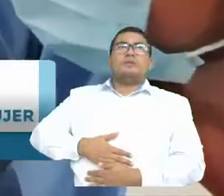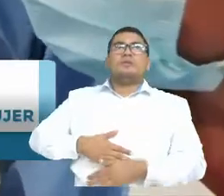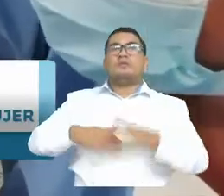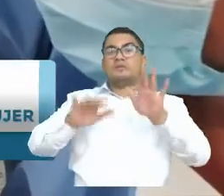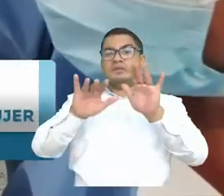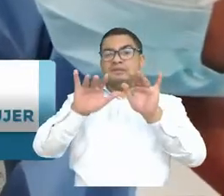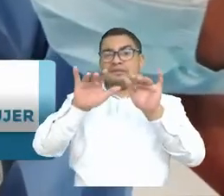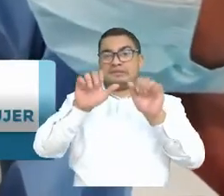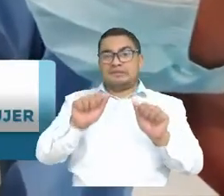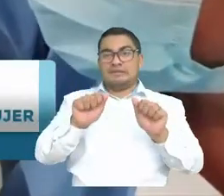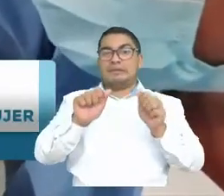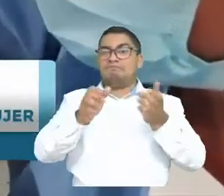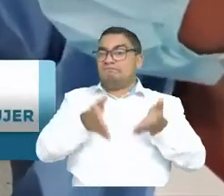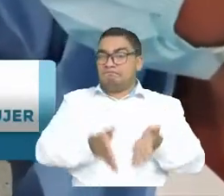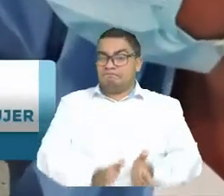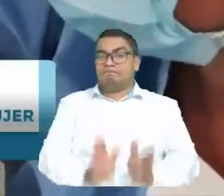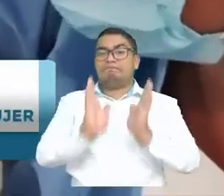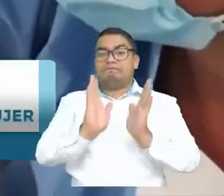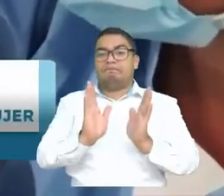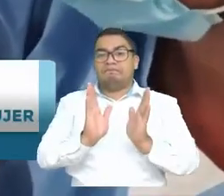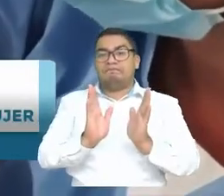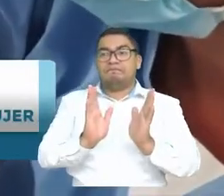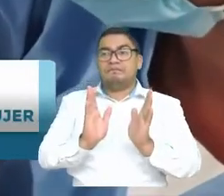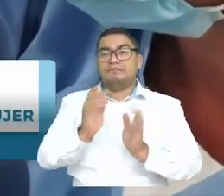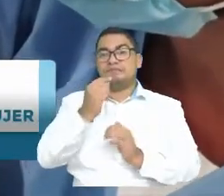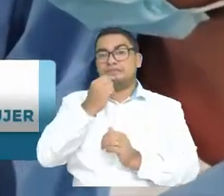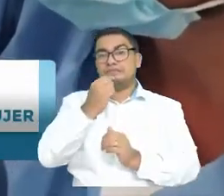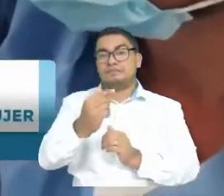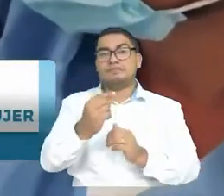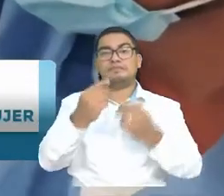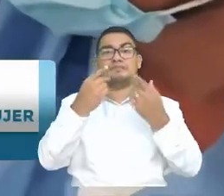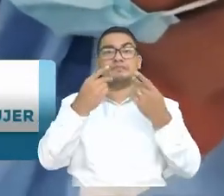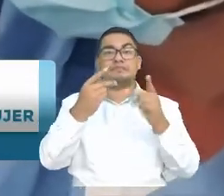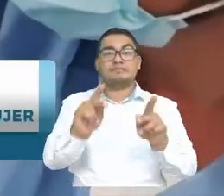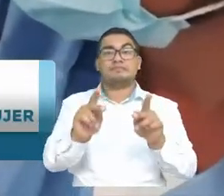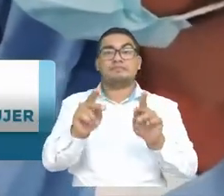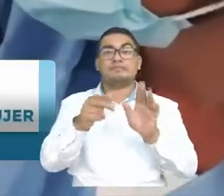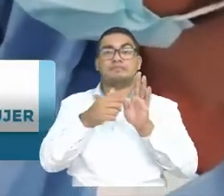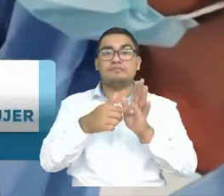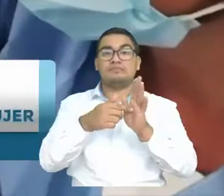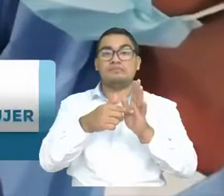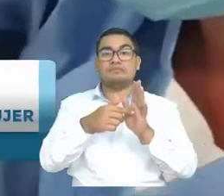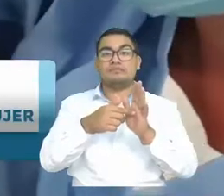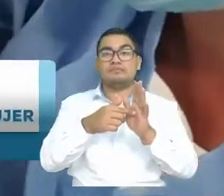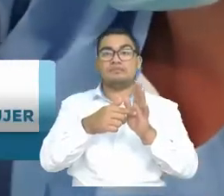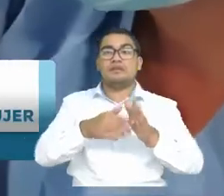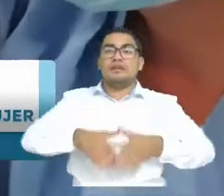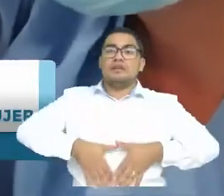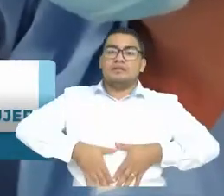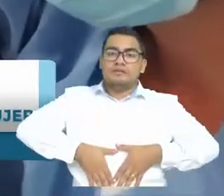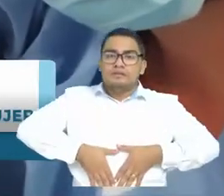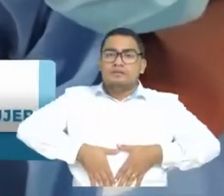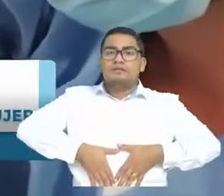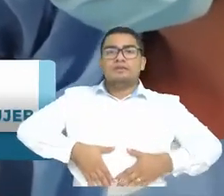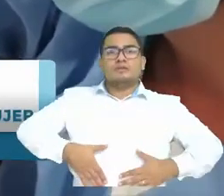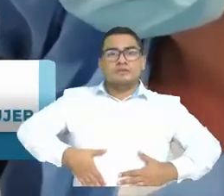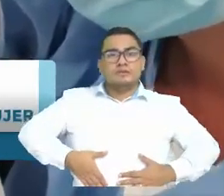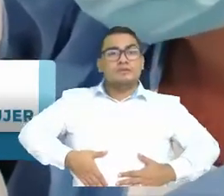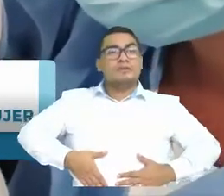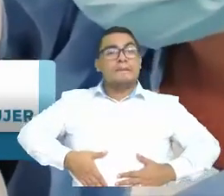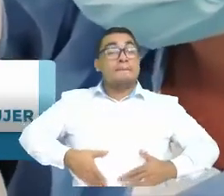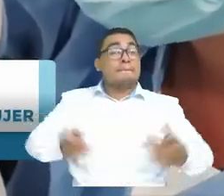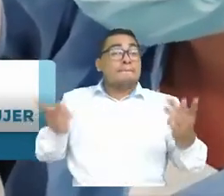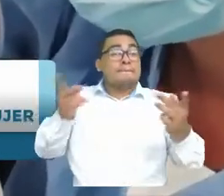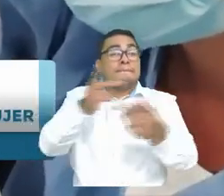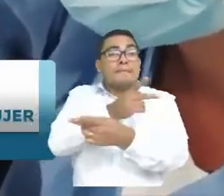viene a darse el parto, ¿verdad? Directamente. Pero, ¿qué pasa? Cuando estas contracciones aumentan más antes